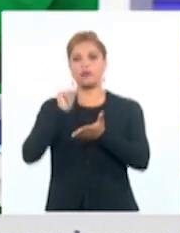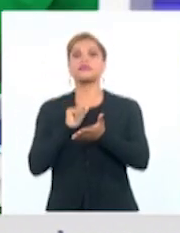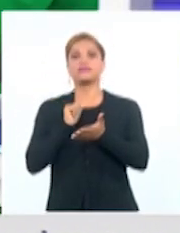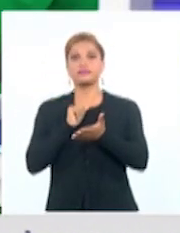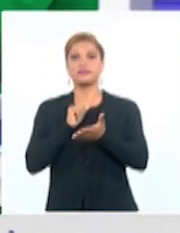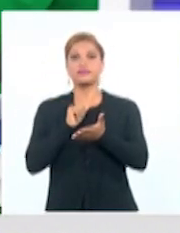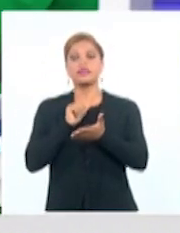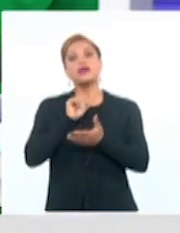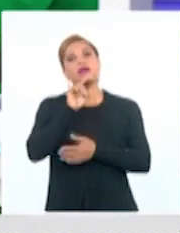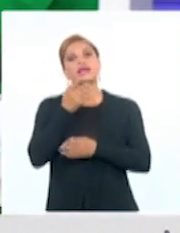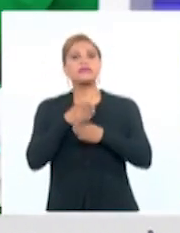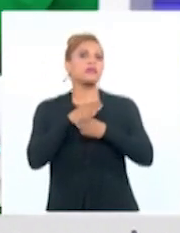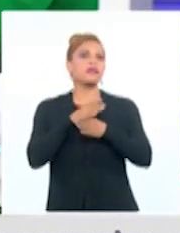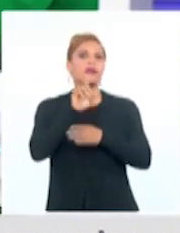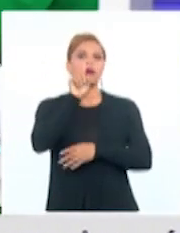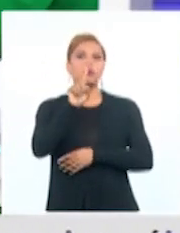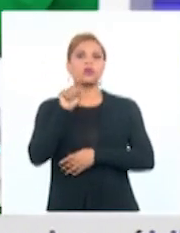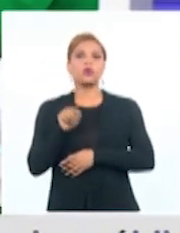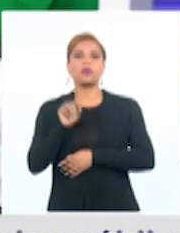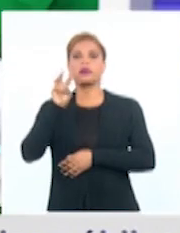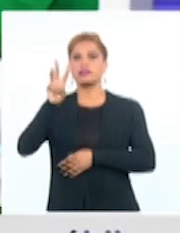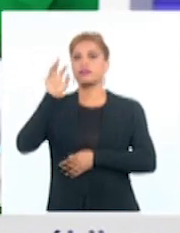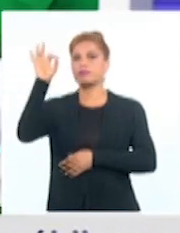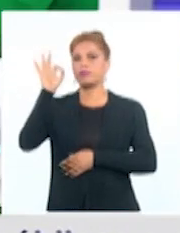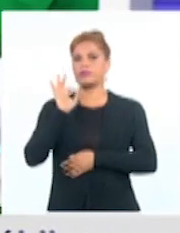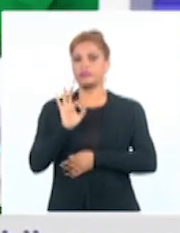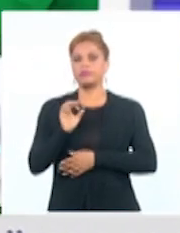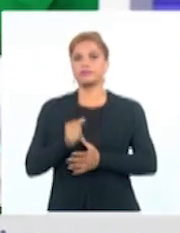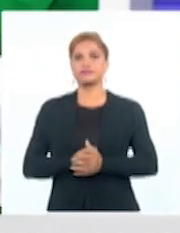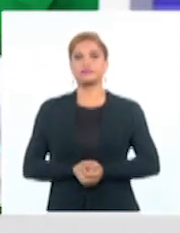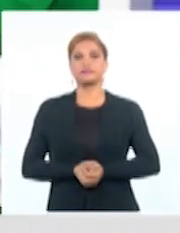hablando del 1,3%.